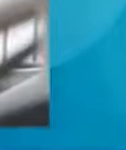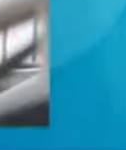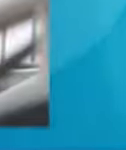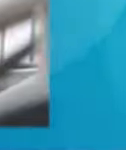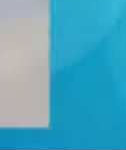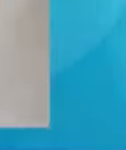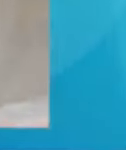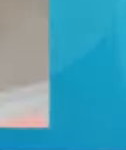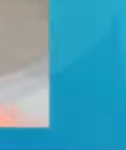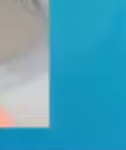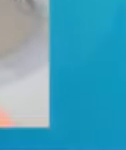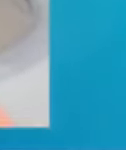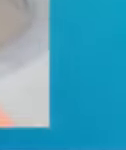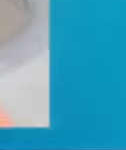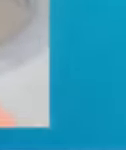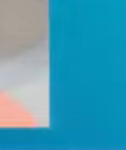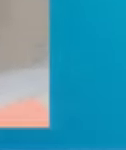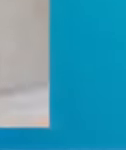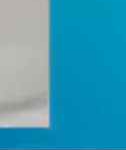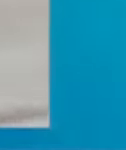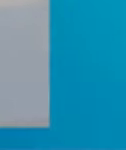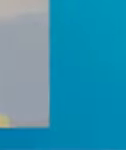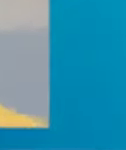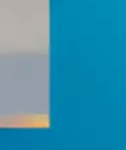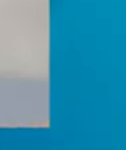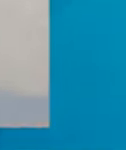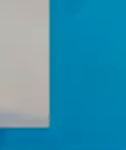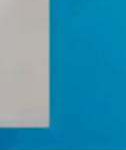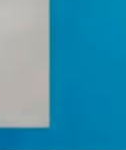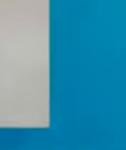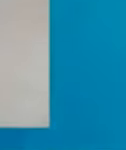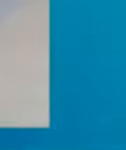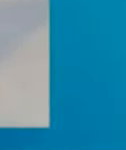performance. Zero. Vipal, stay on